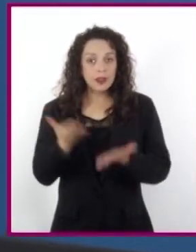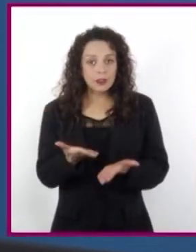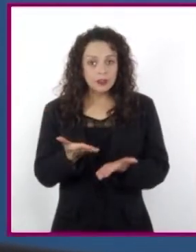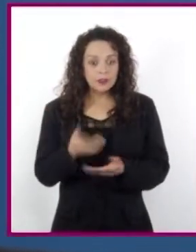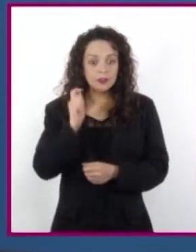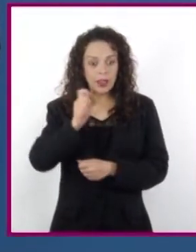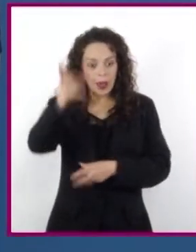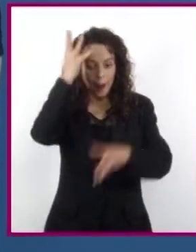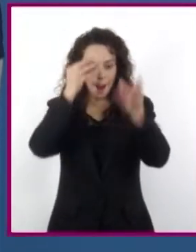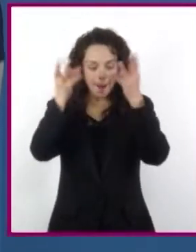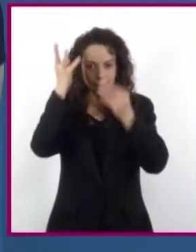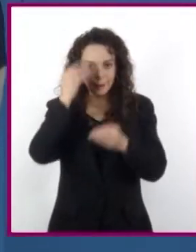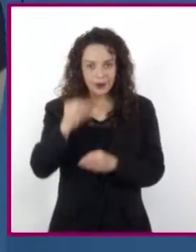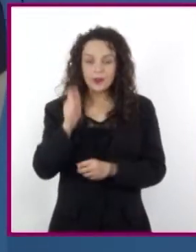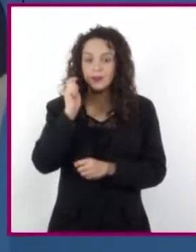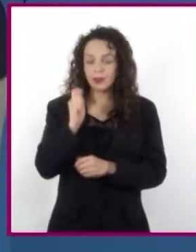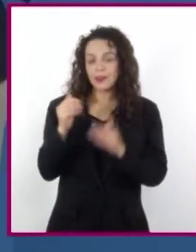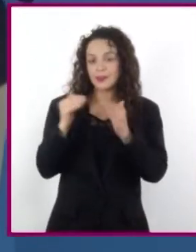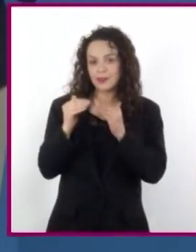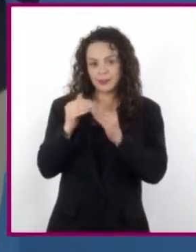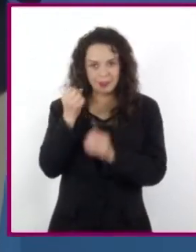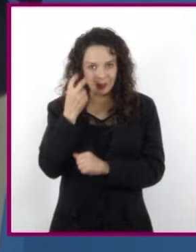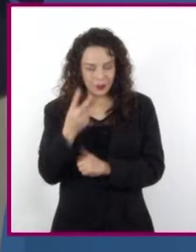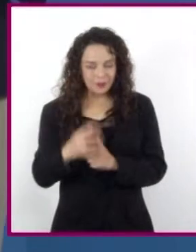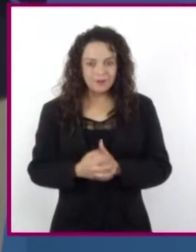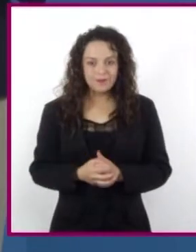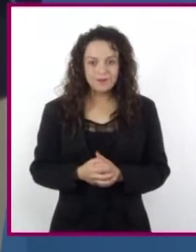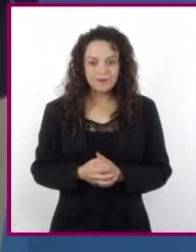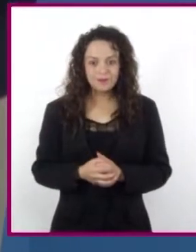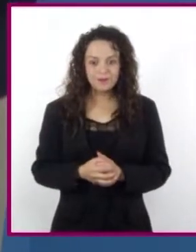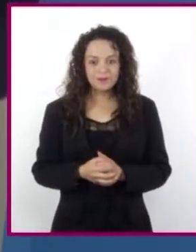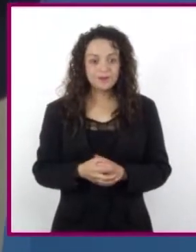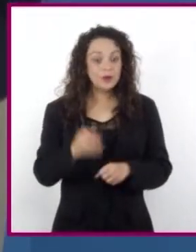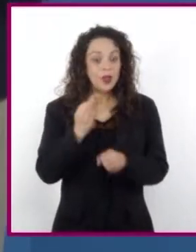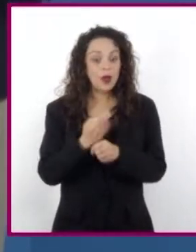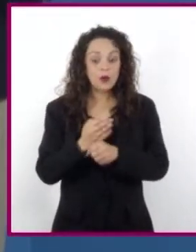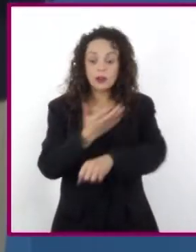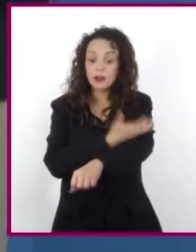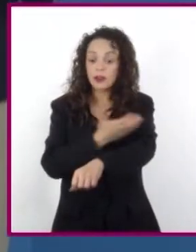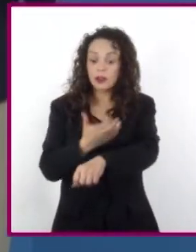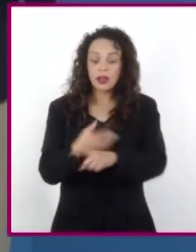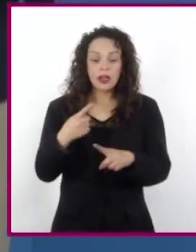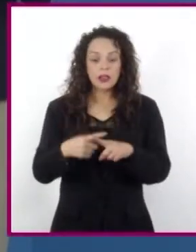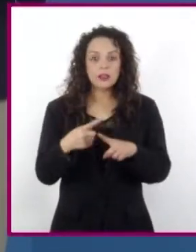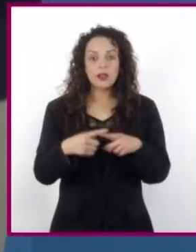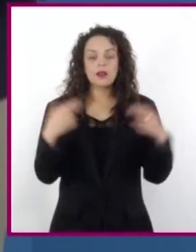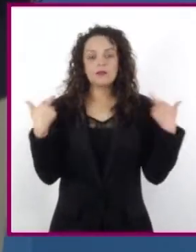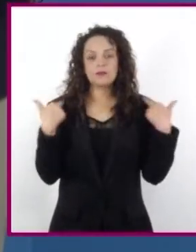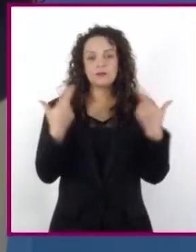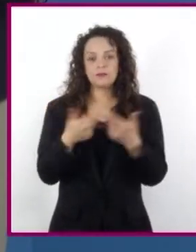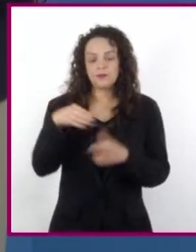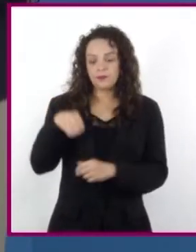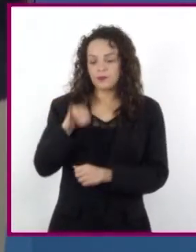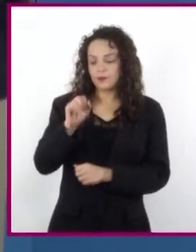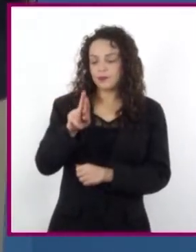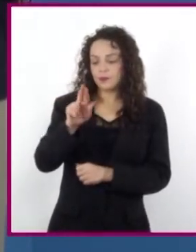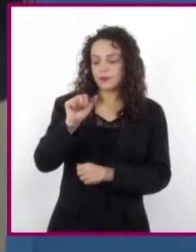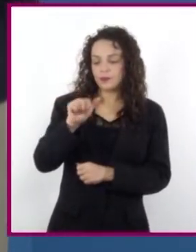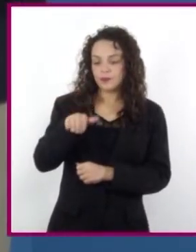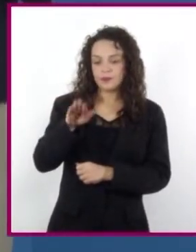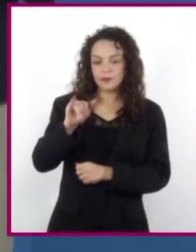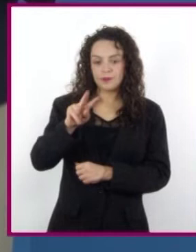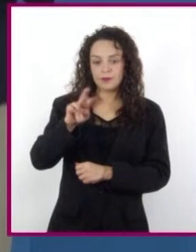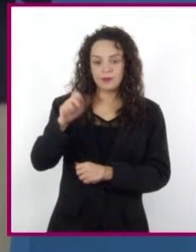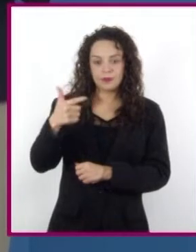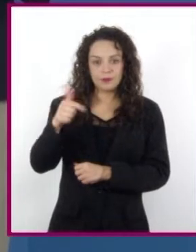lección más de Aprende en Casa 2. En esta sesión me acompaña la maestra Miriam Villegas. Hola, maestra Miriam. Hola,